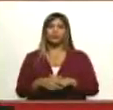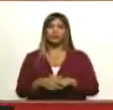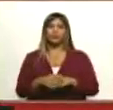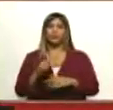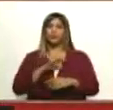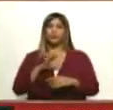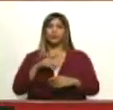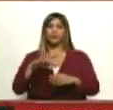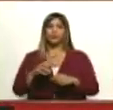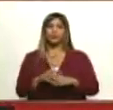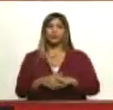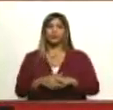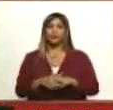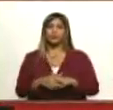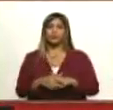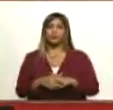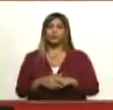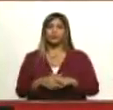colonización